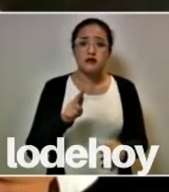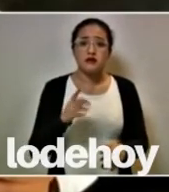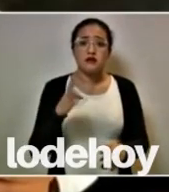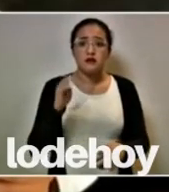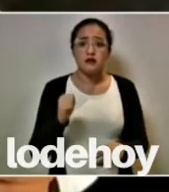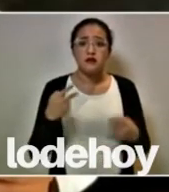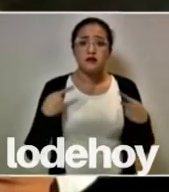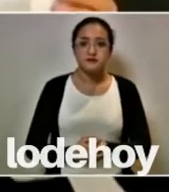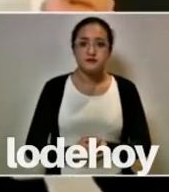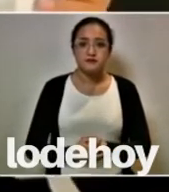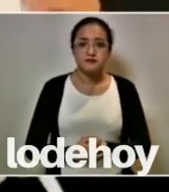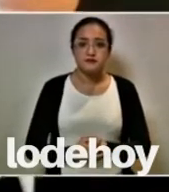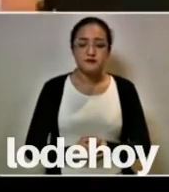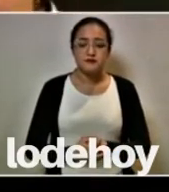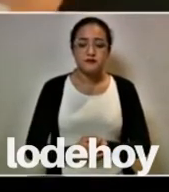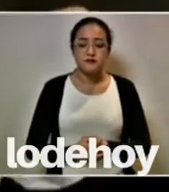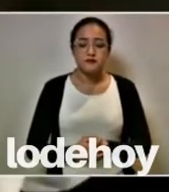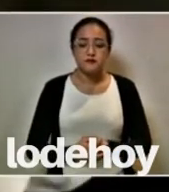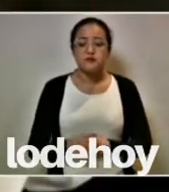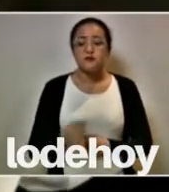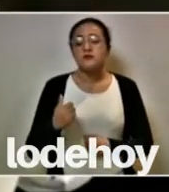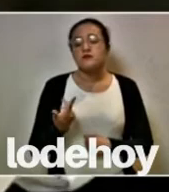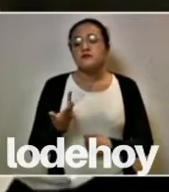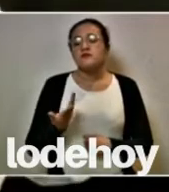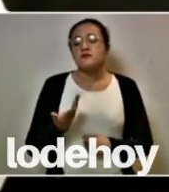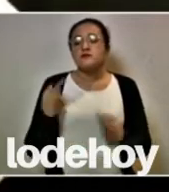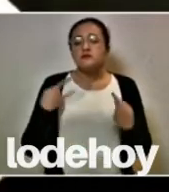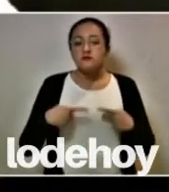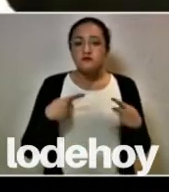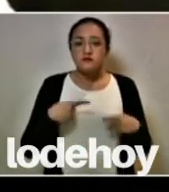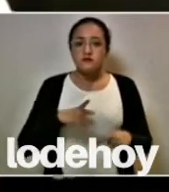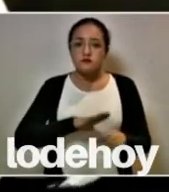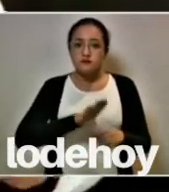3,179 casos, señor. En relación a las defunciones,